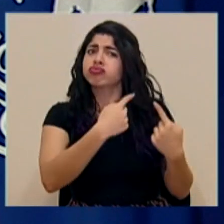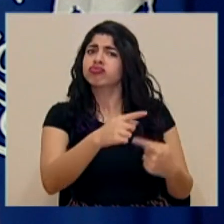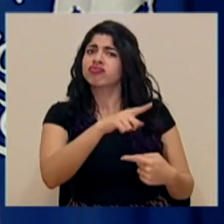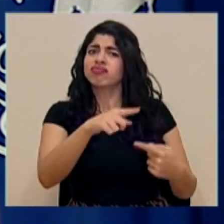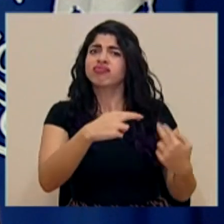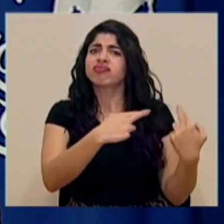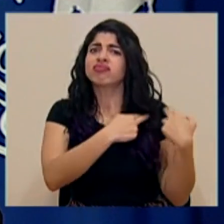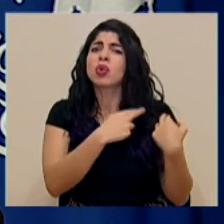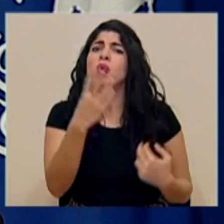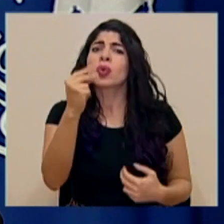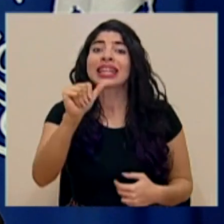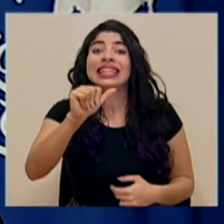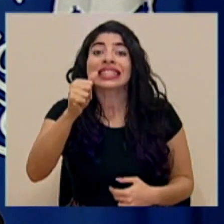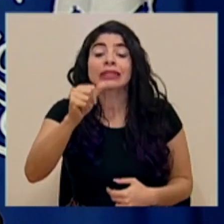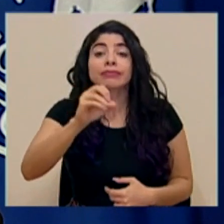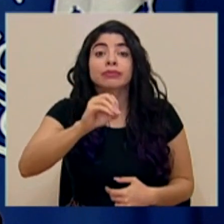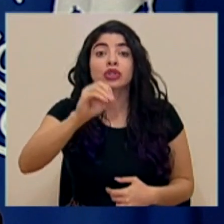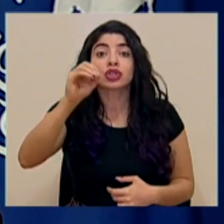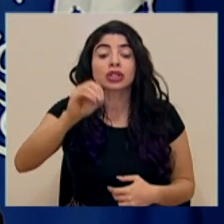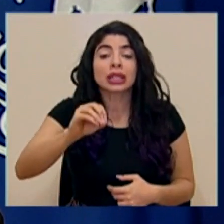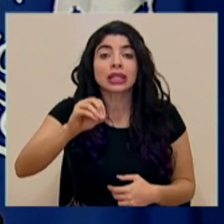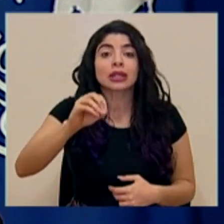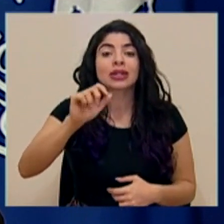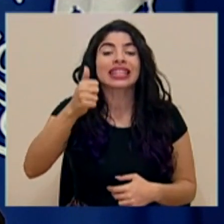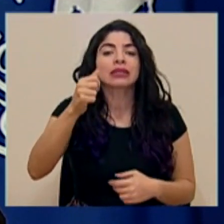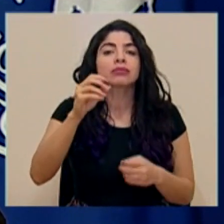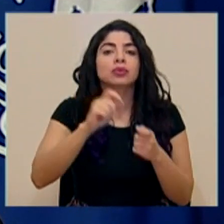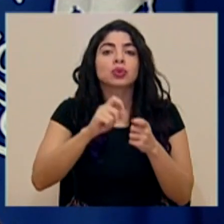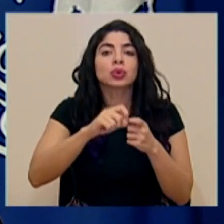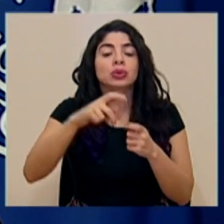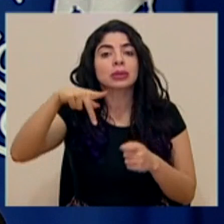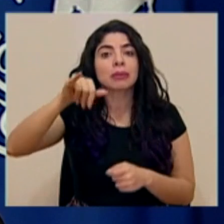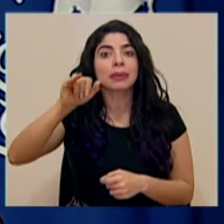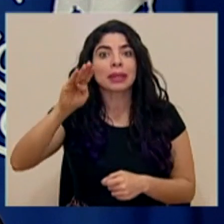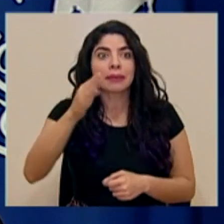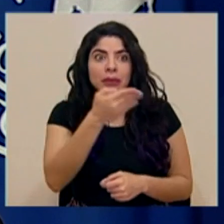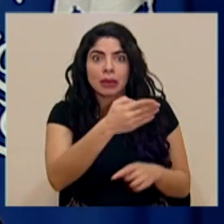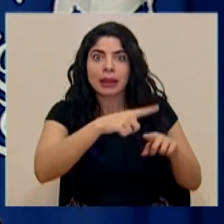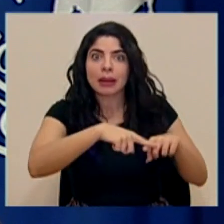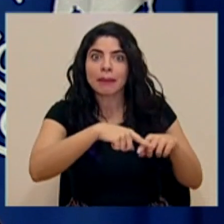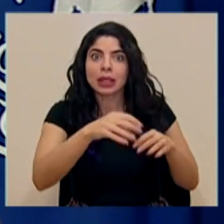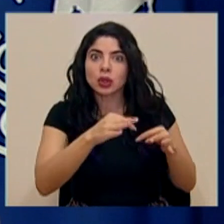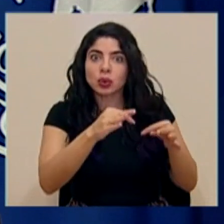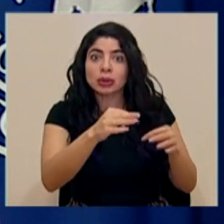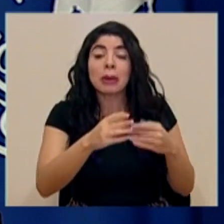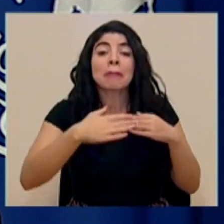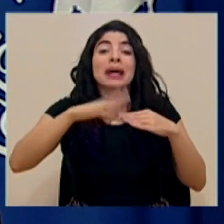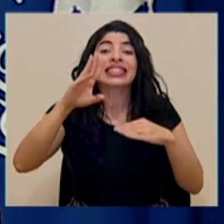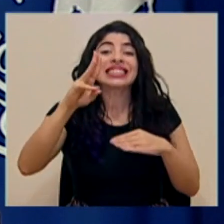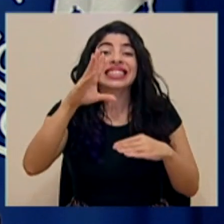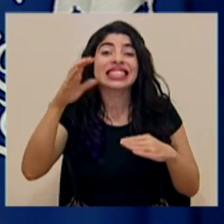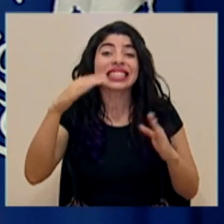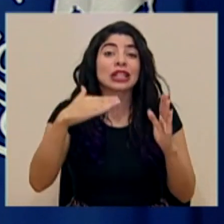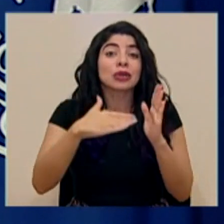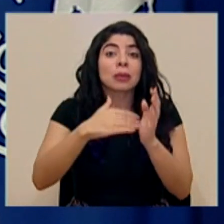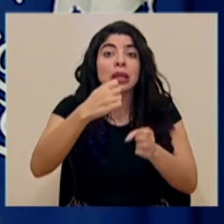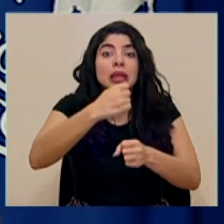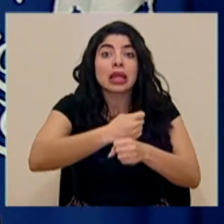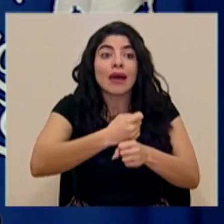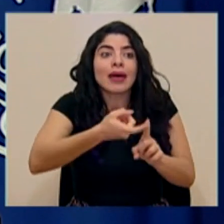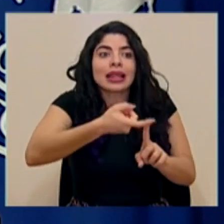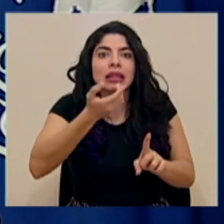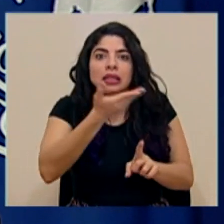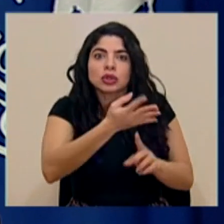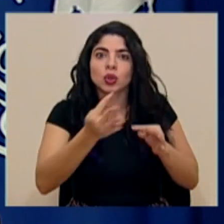de casi 10 puntos del Producto Interno Bruto y más de 600,000 empleos directos e indirectos en Costa Rica.